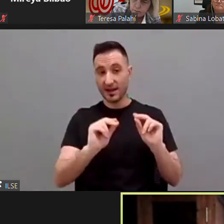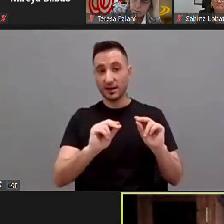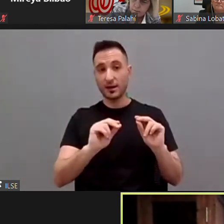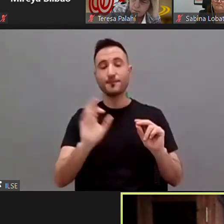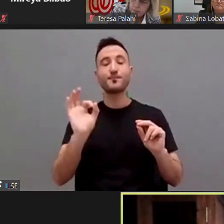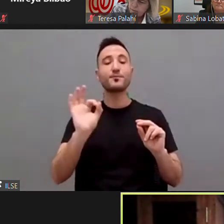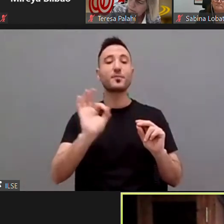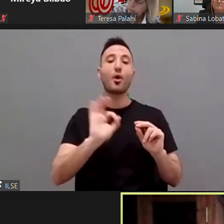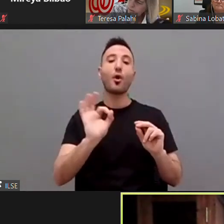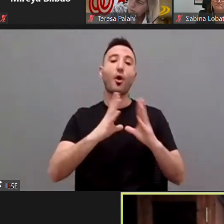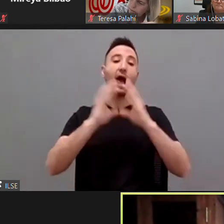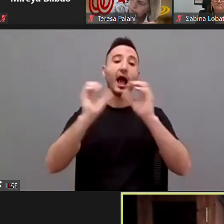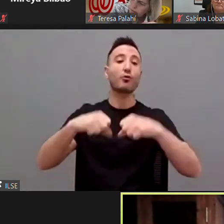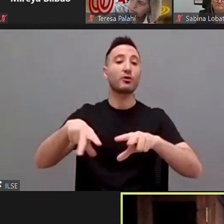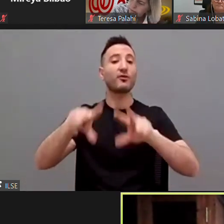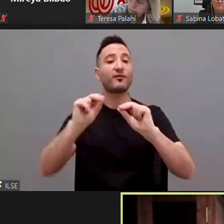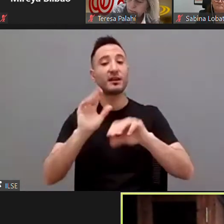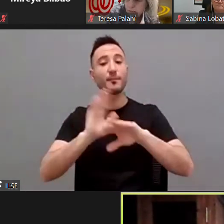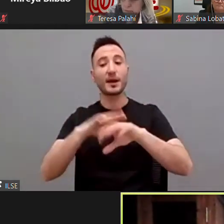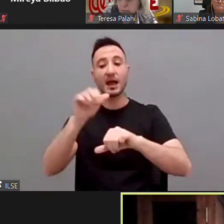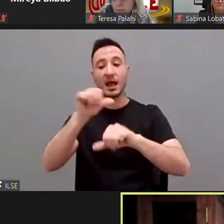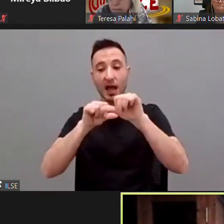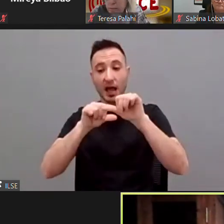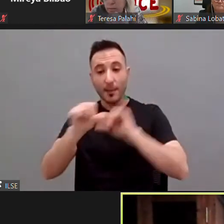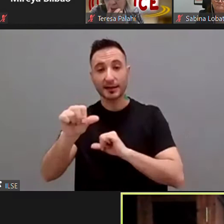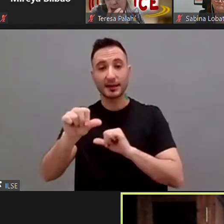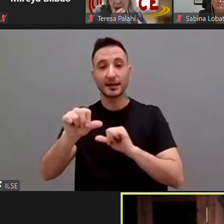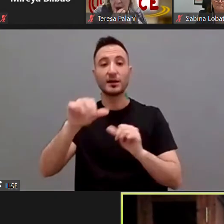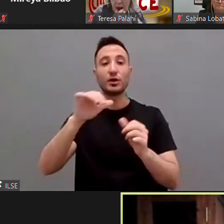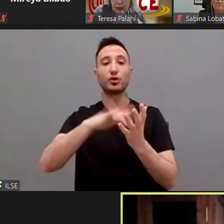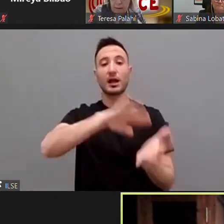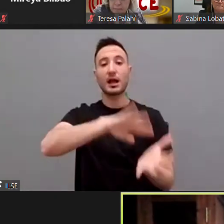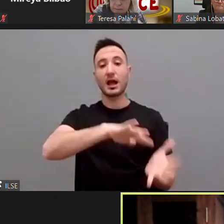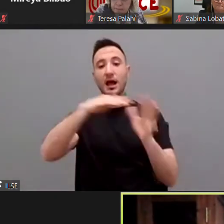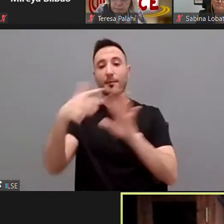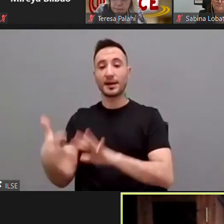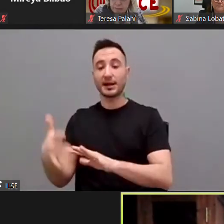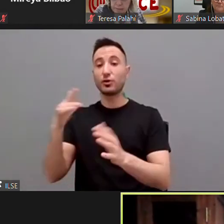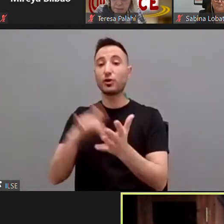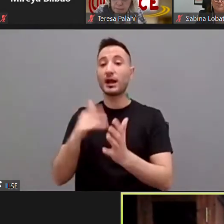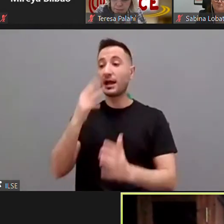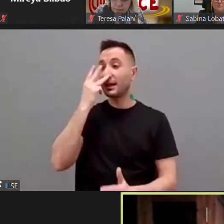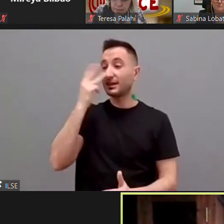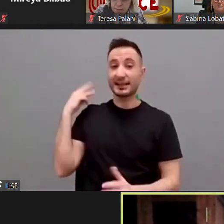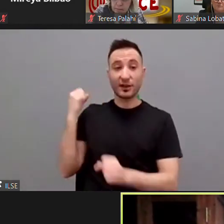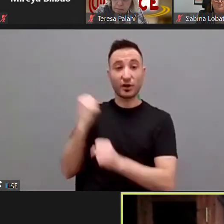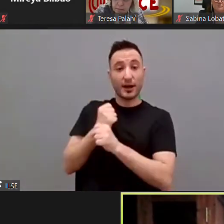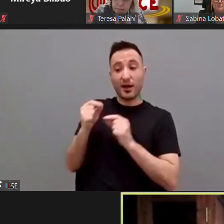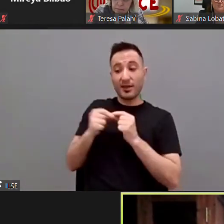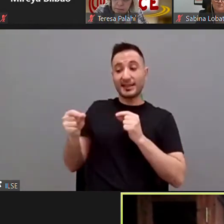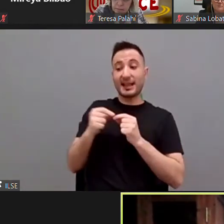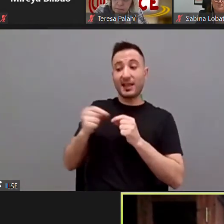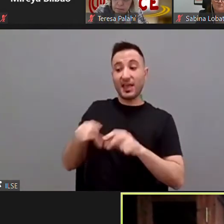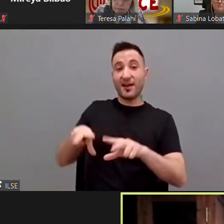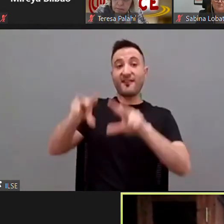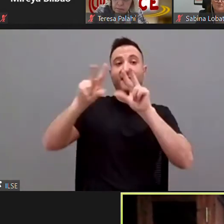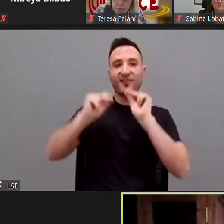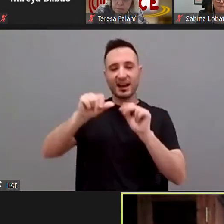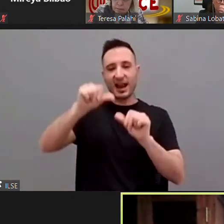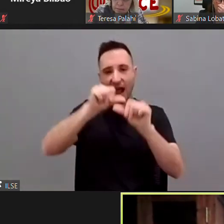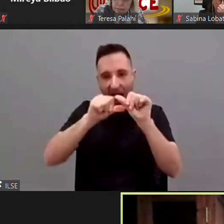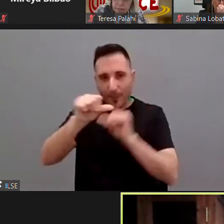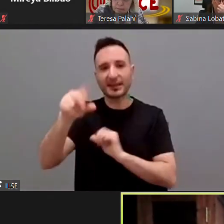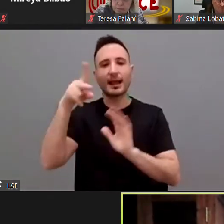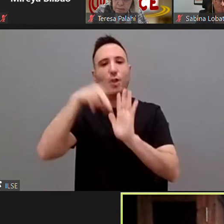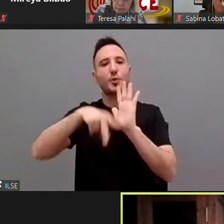convenio colectivo para empezar a aplicar, y siempre y cuando no supere los 3 años. Igualmente, hemos visto un